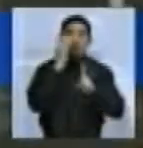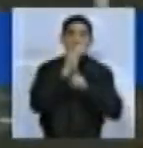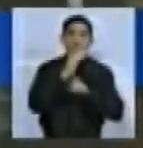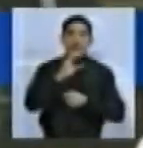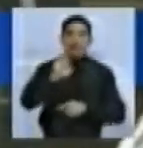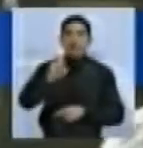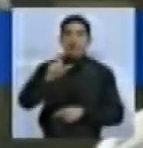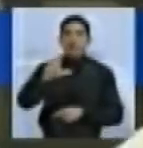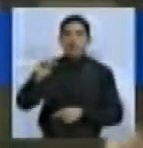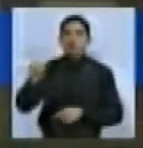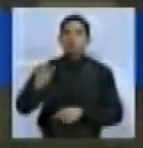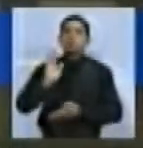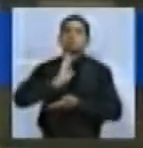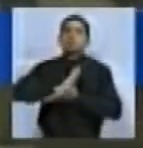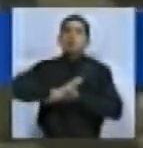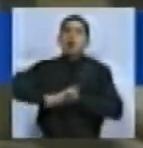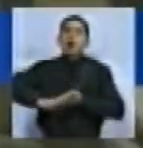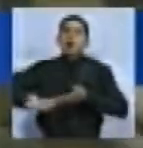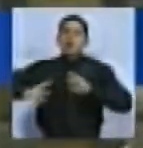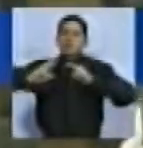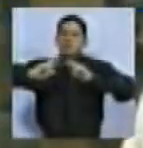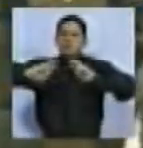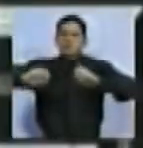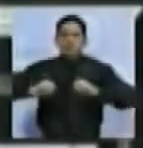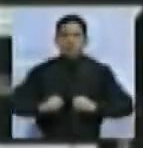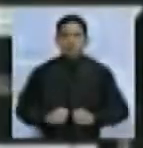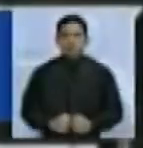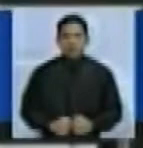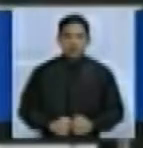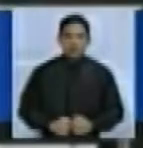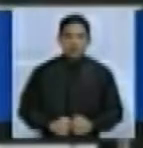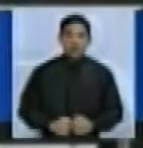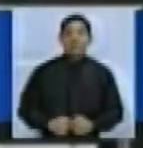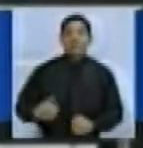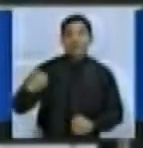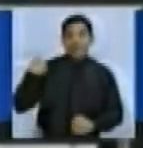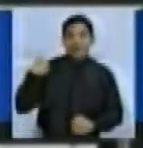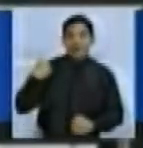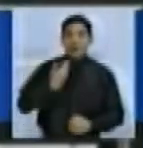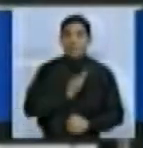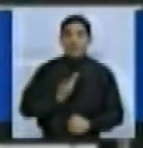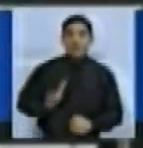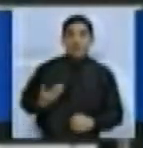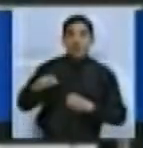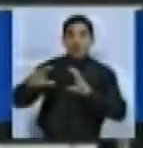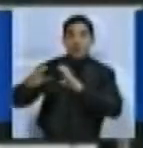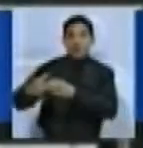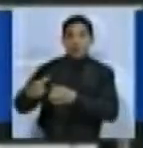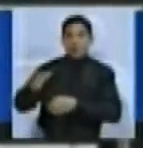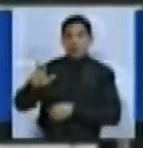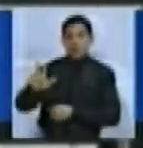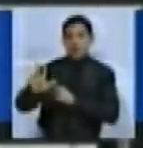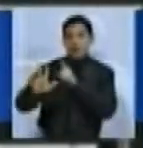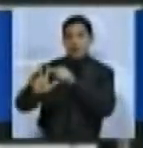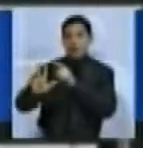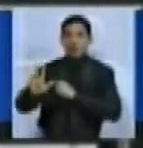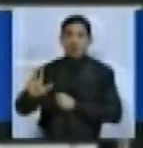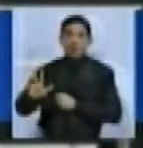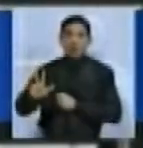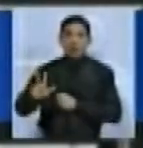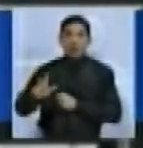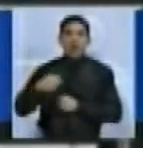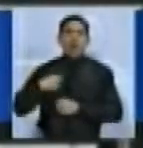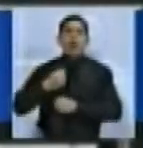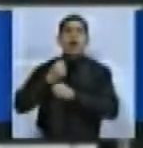ser blando en su labor de indagación. Tenemos al presidente de la comisión multipartidista que al final del día parece el abogado